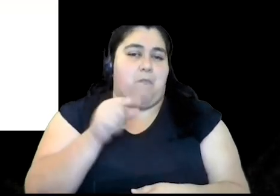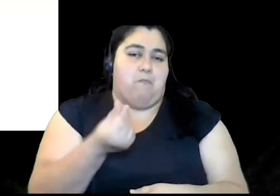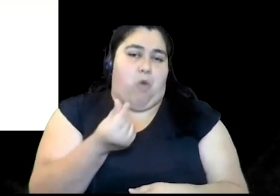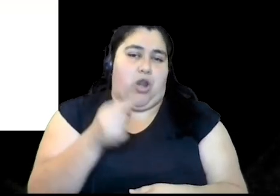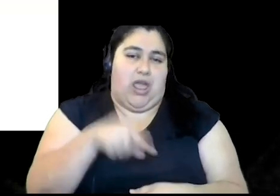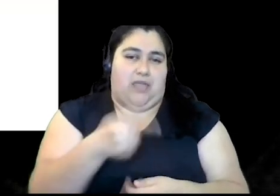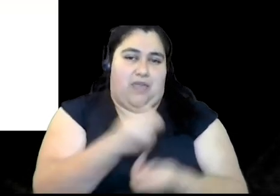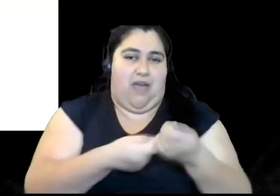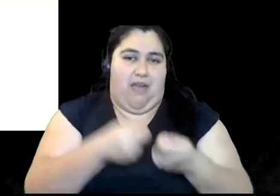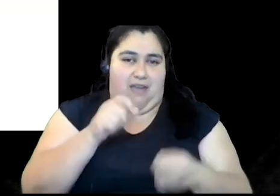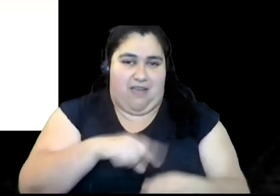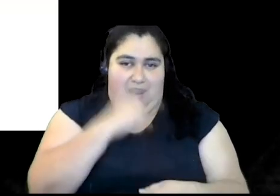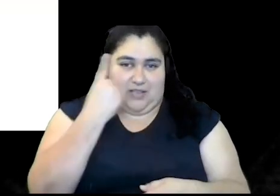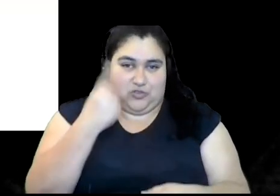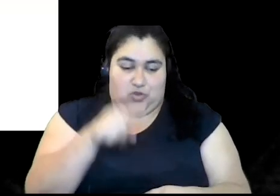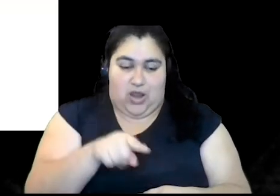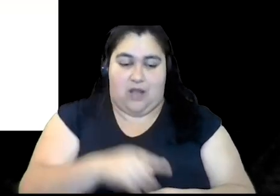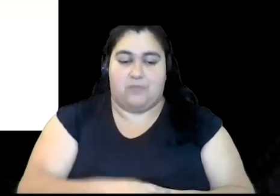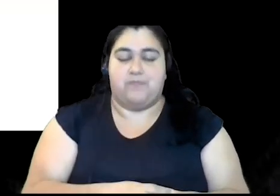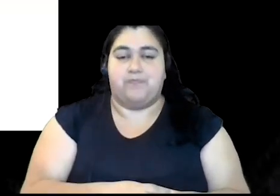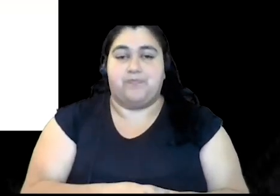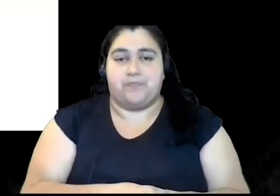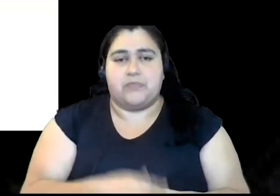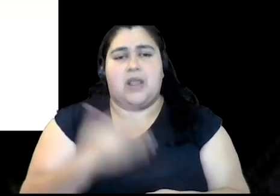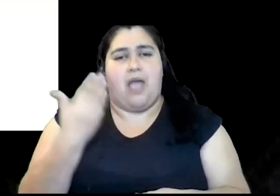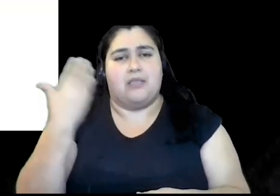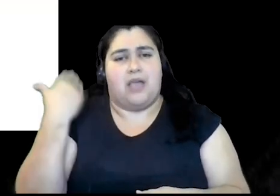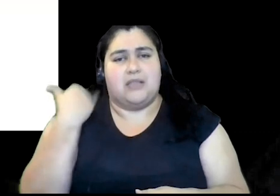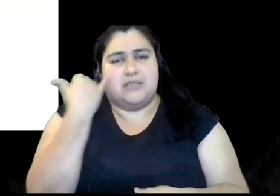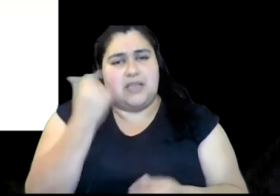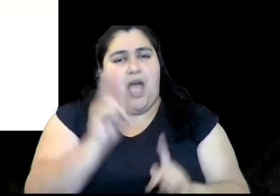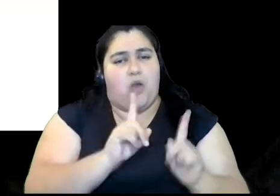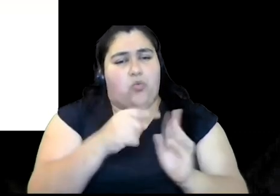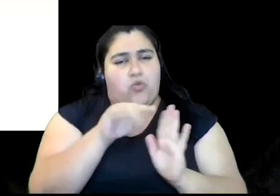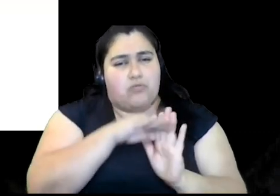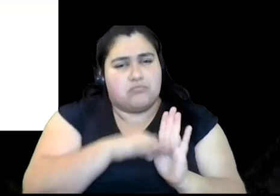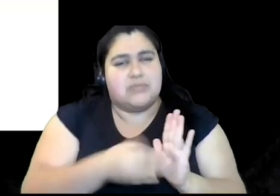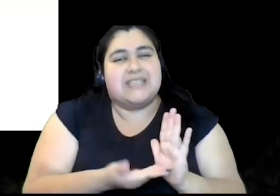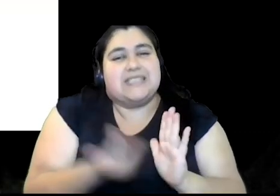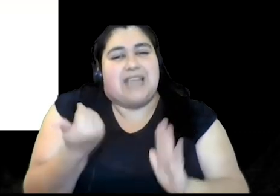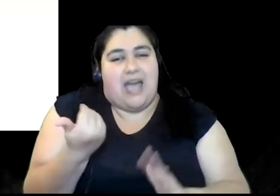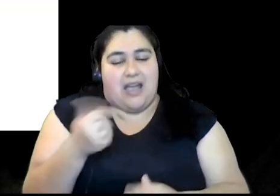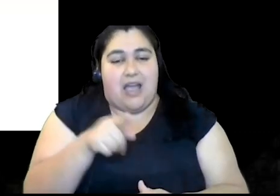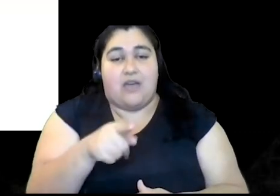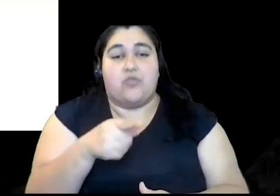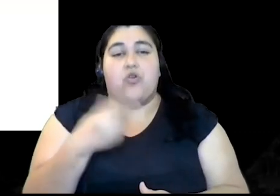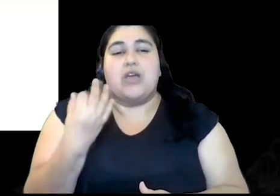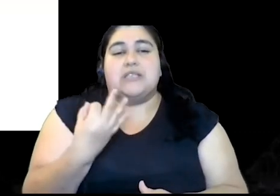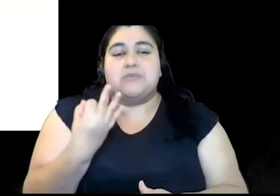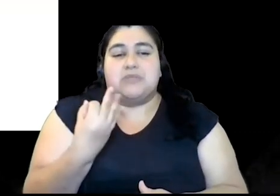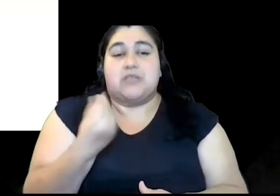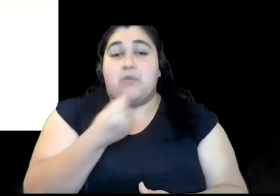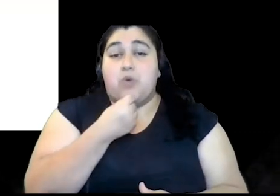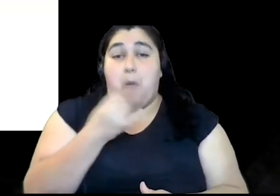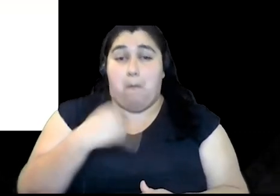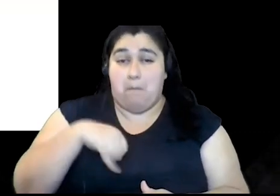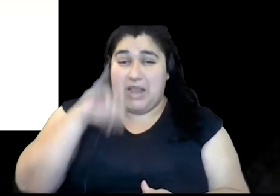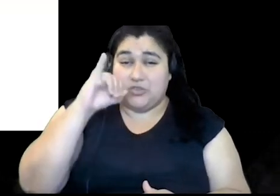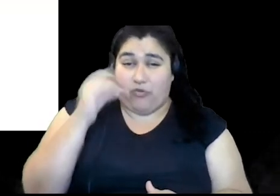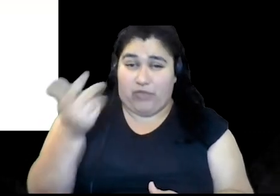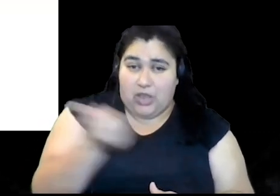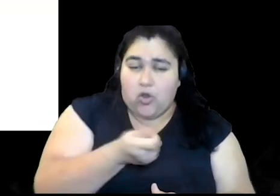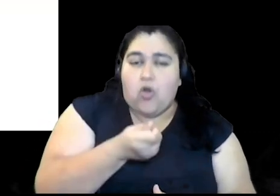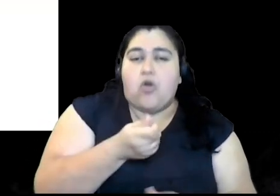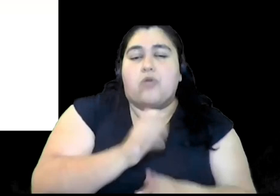sí se retiró ya hace un par de periodos fiscales es la exclusión porque el plazo fijo tenga cláusula